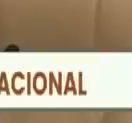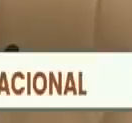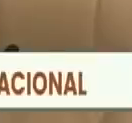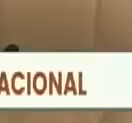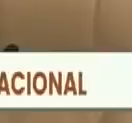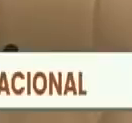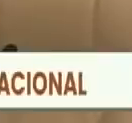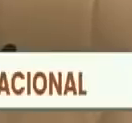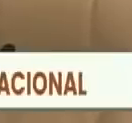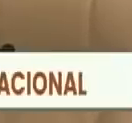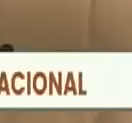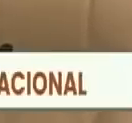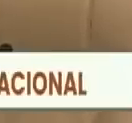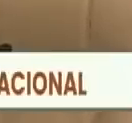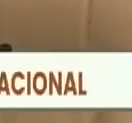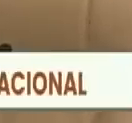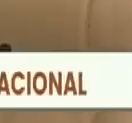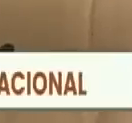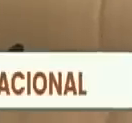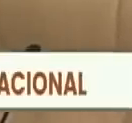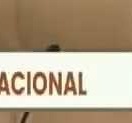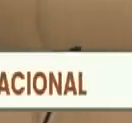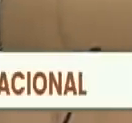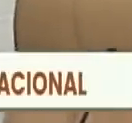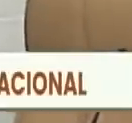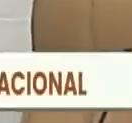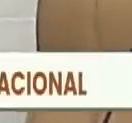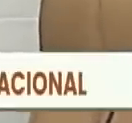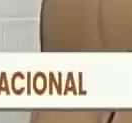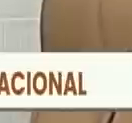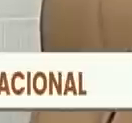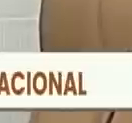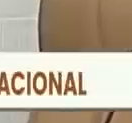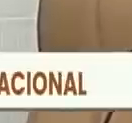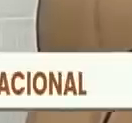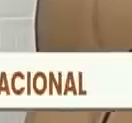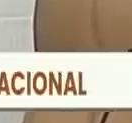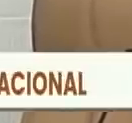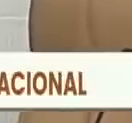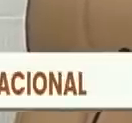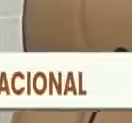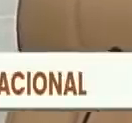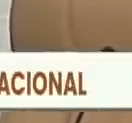Gil. Un borracho, a las 9 de la mañana ya está rascado.